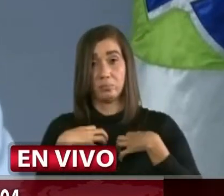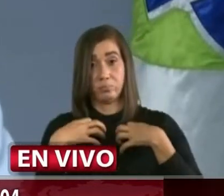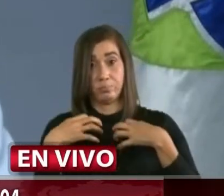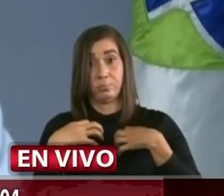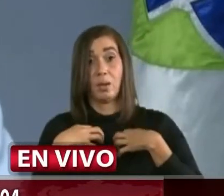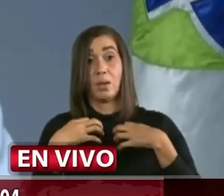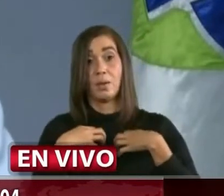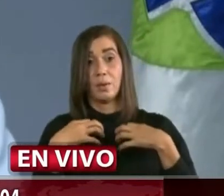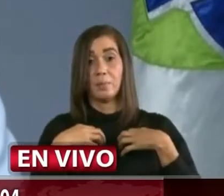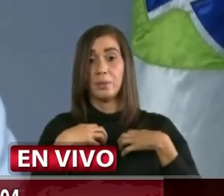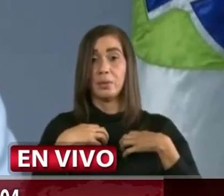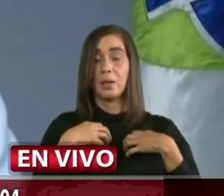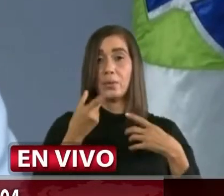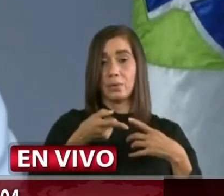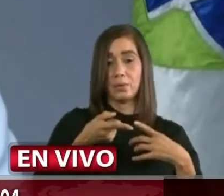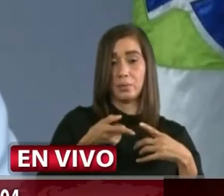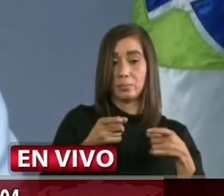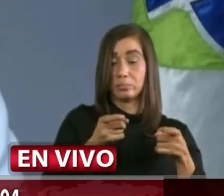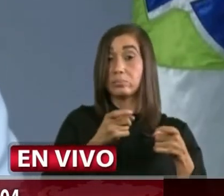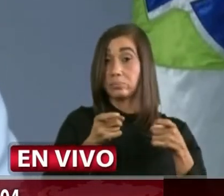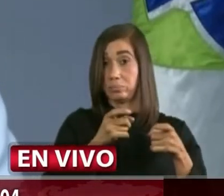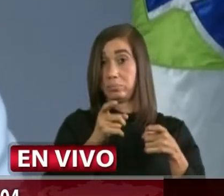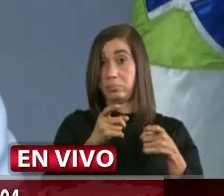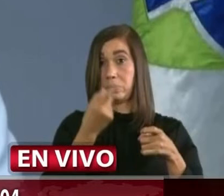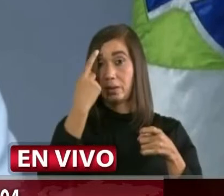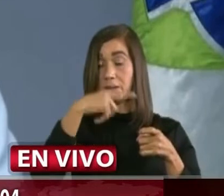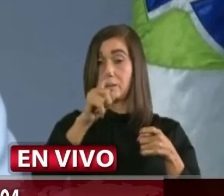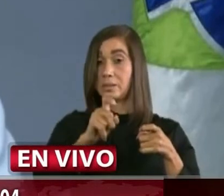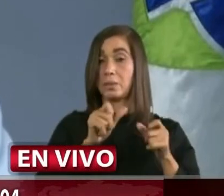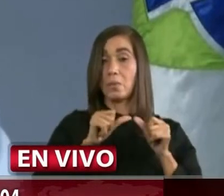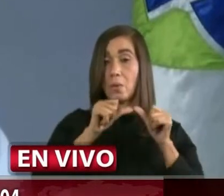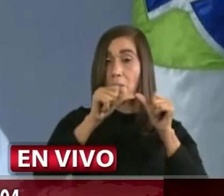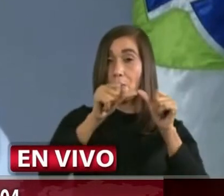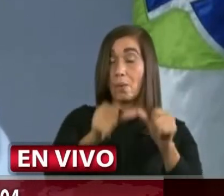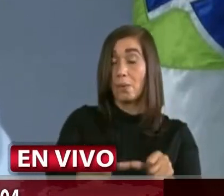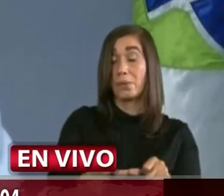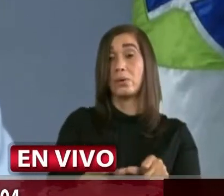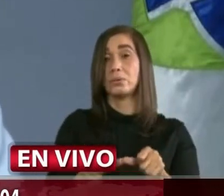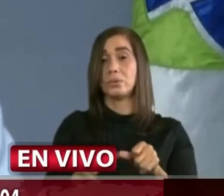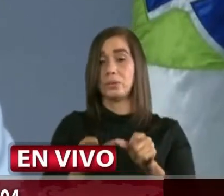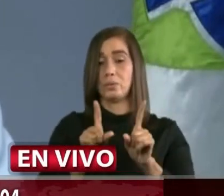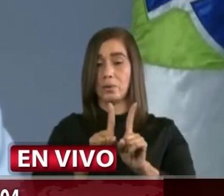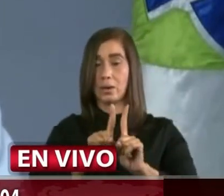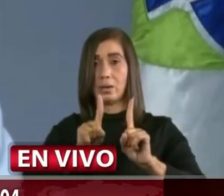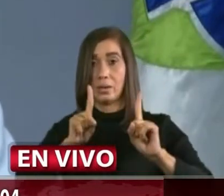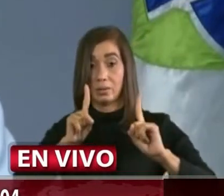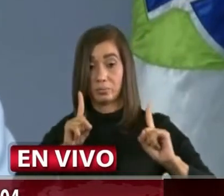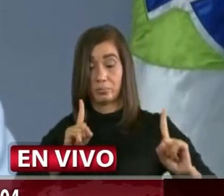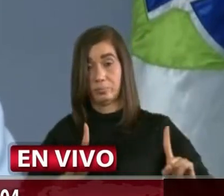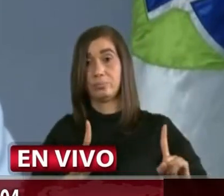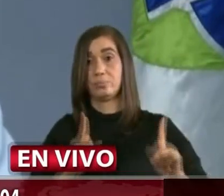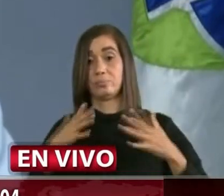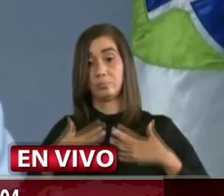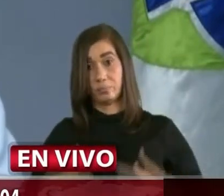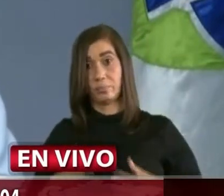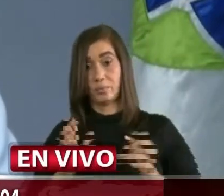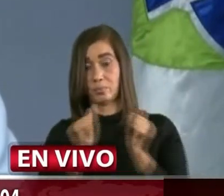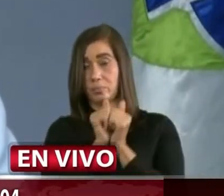hemos explicado anteriormente. Por tanto, mantener el distanciamiento